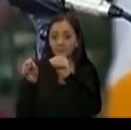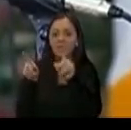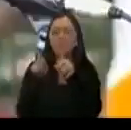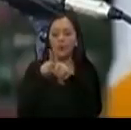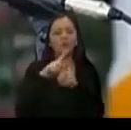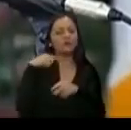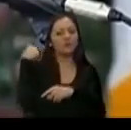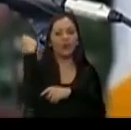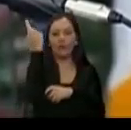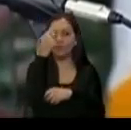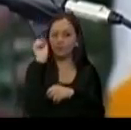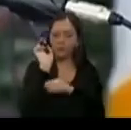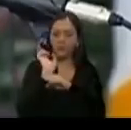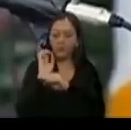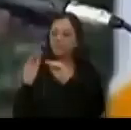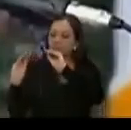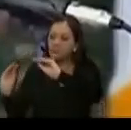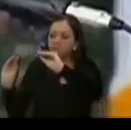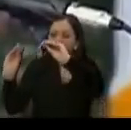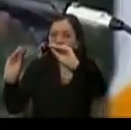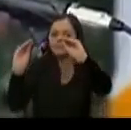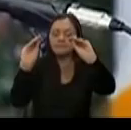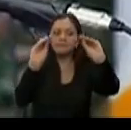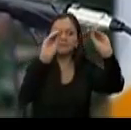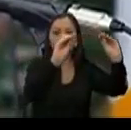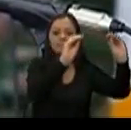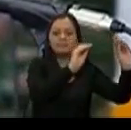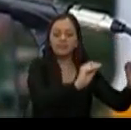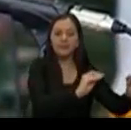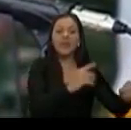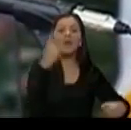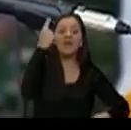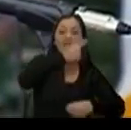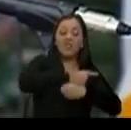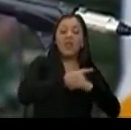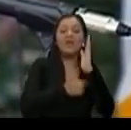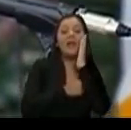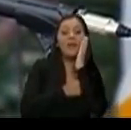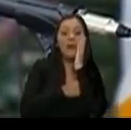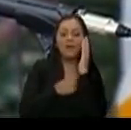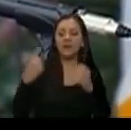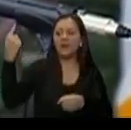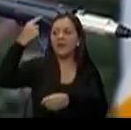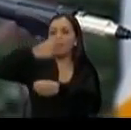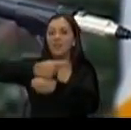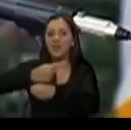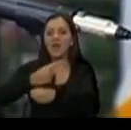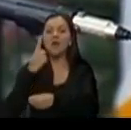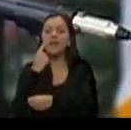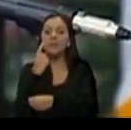de la familia que tenía señalado la conferencia, será en todo el país,